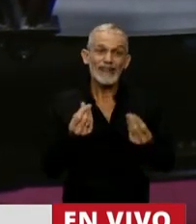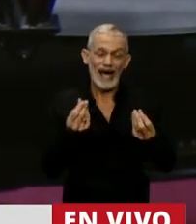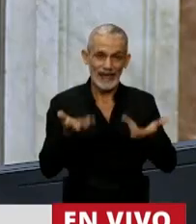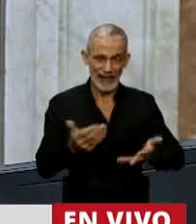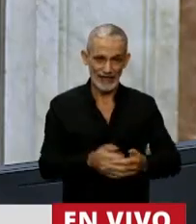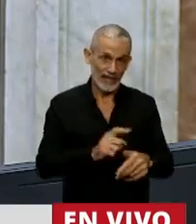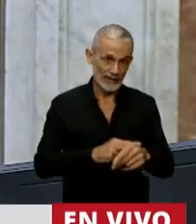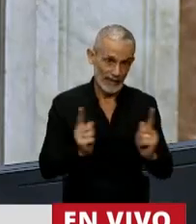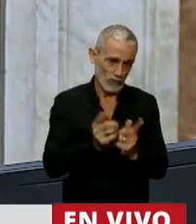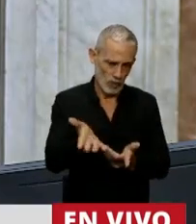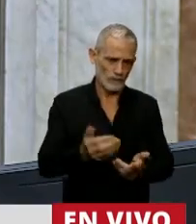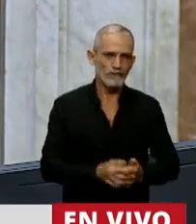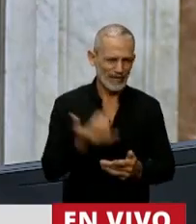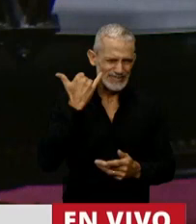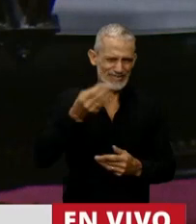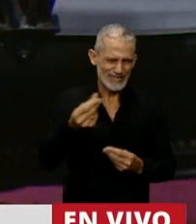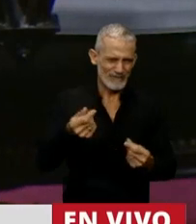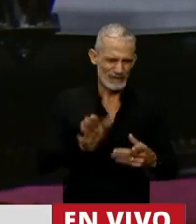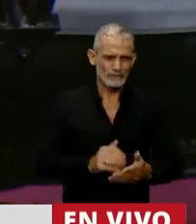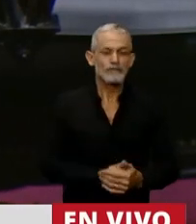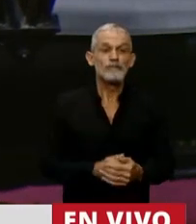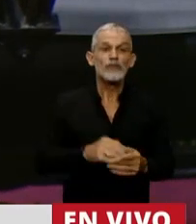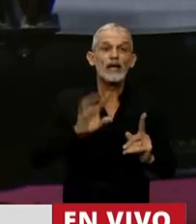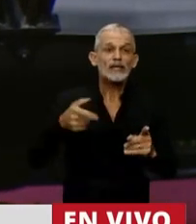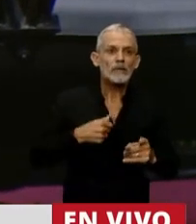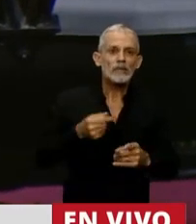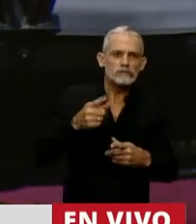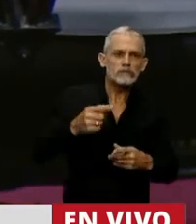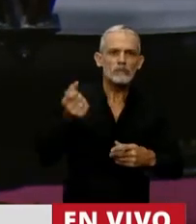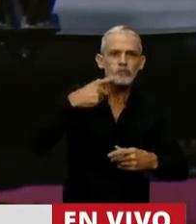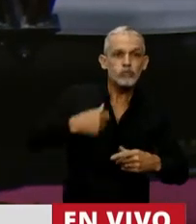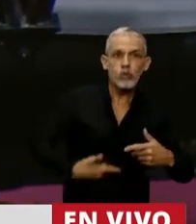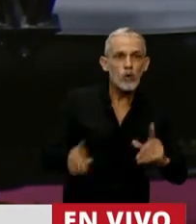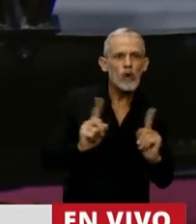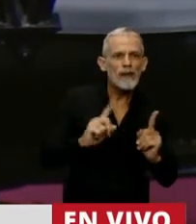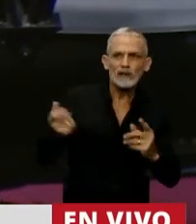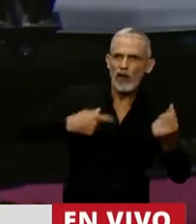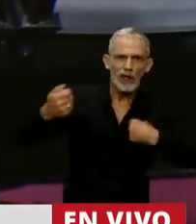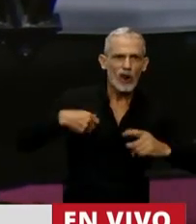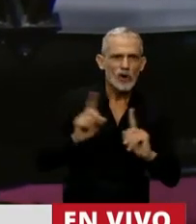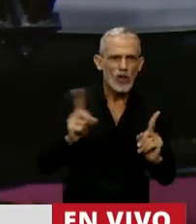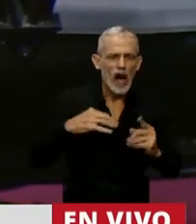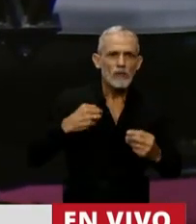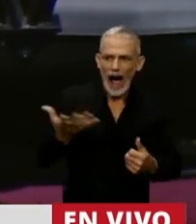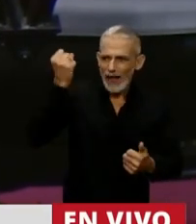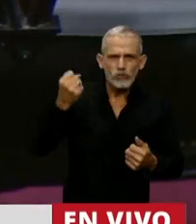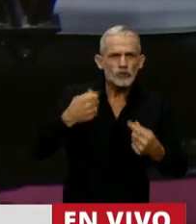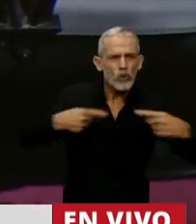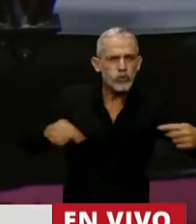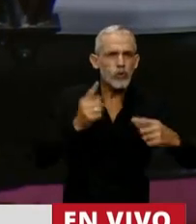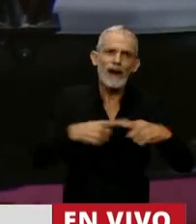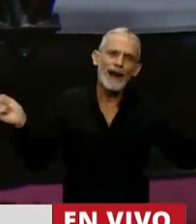calidad. El tiempo. Ya termino. Contra la dificultad de acceso a métodos anticonceptivos, contra los obstáculos para adopción, contra